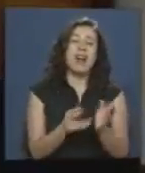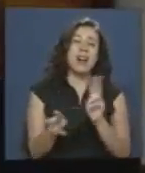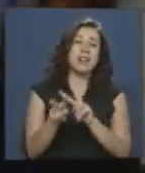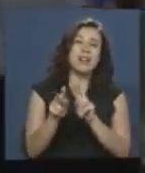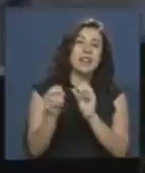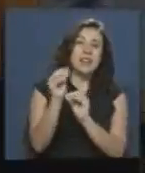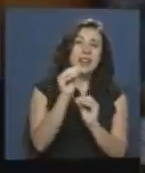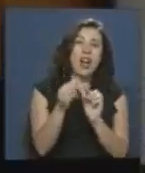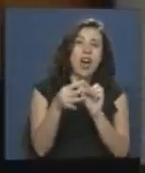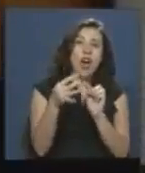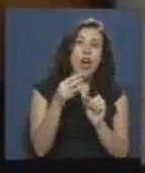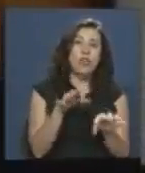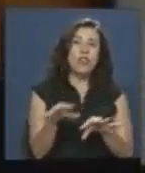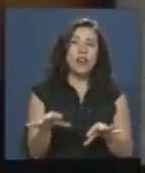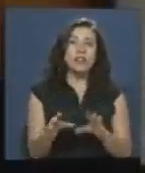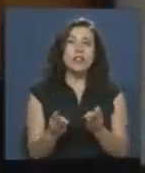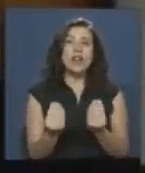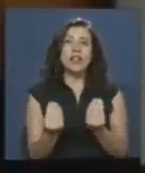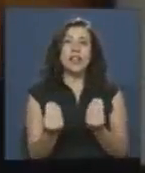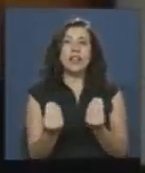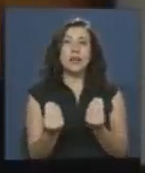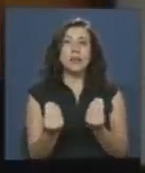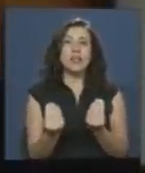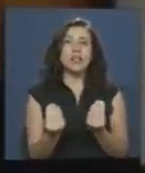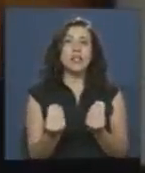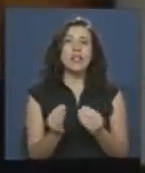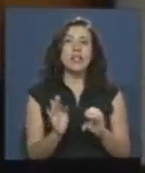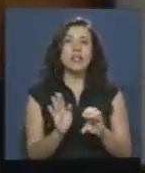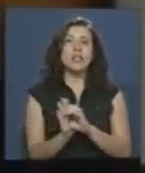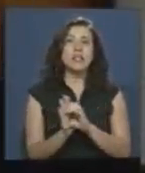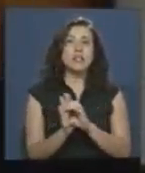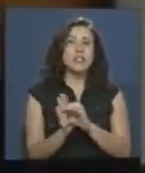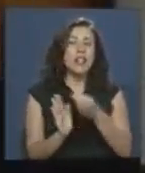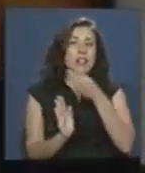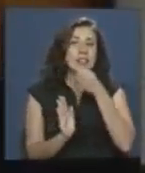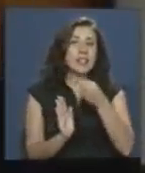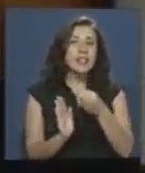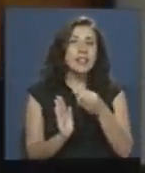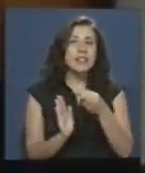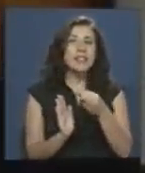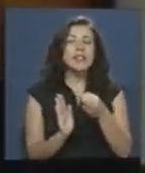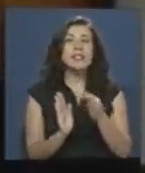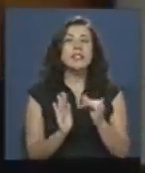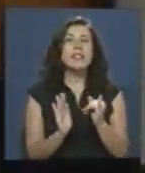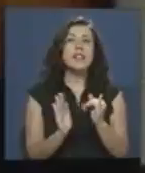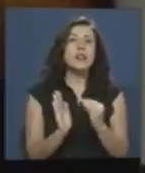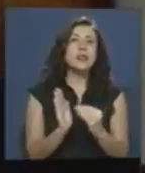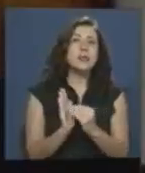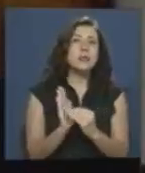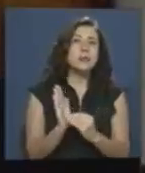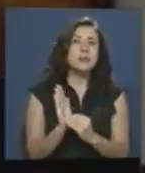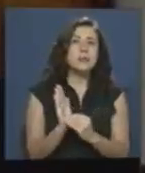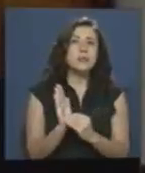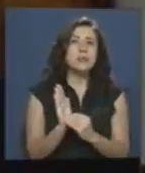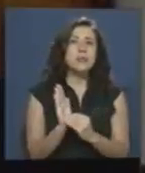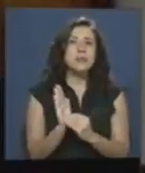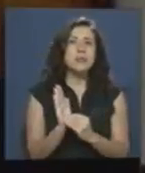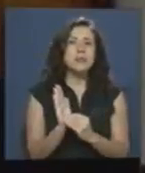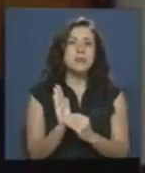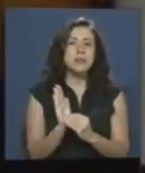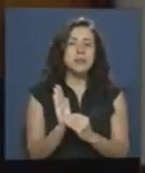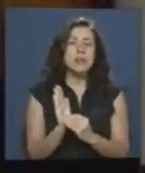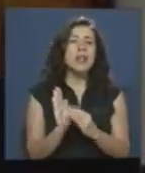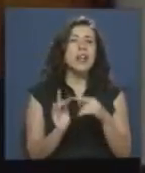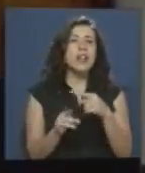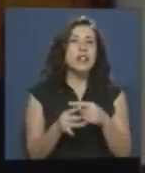otros aspectos secundarios que requerían que la Constitución se pronunciase sobre ellos y lo incluyera a ese nivel, y otros